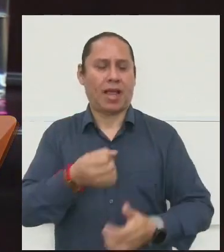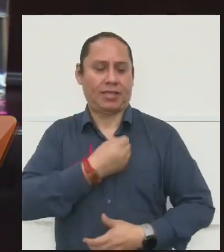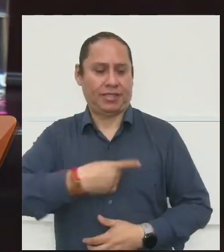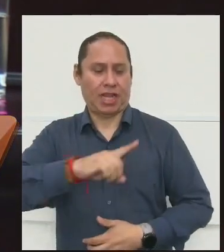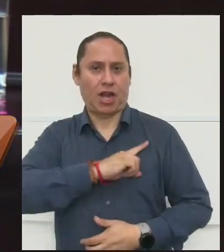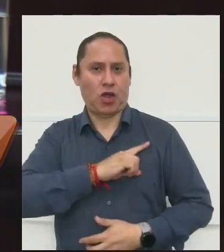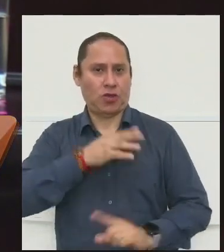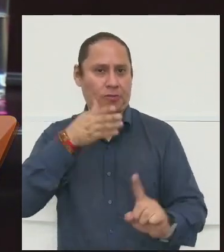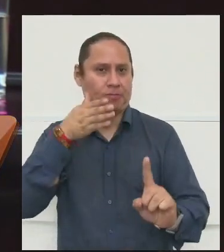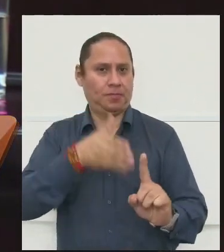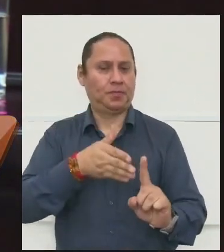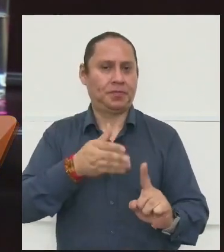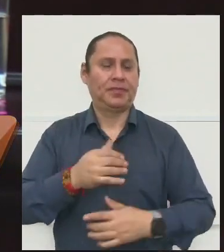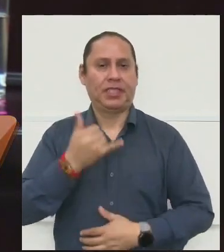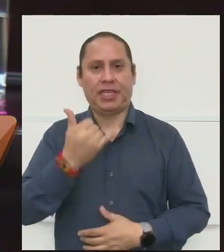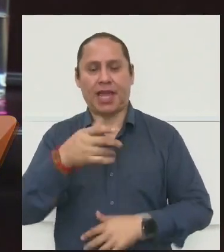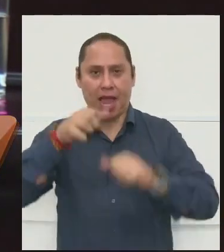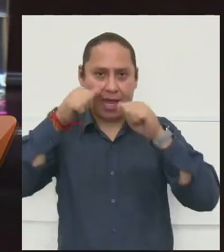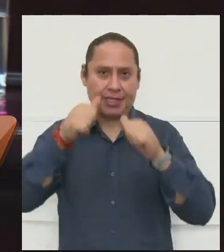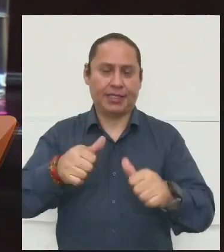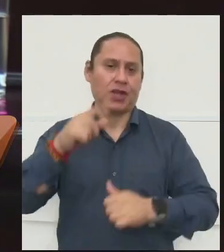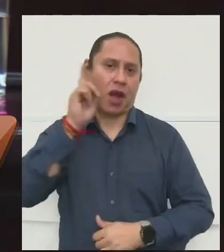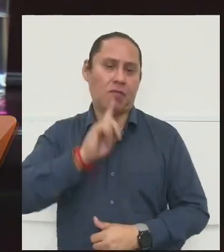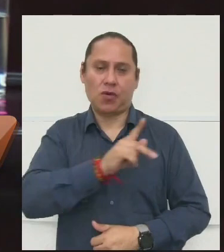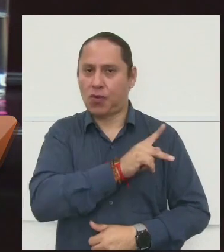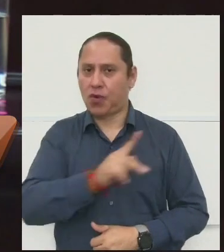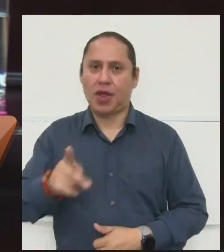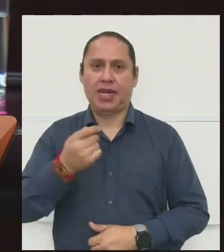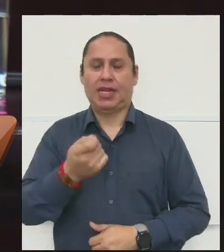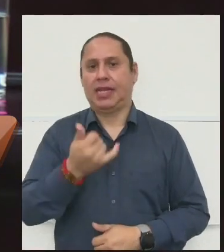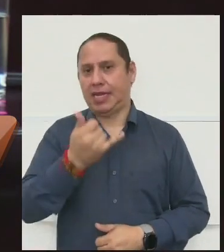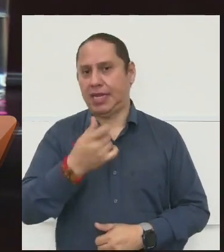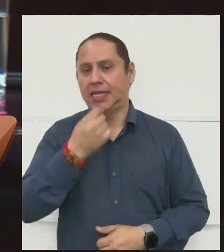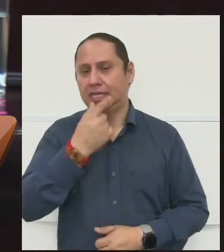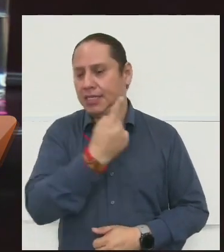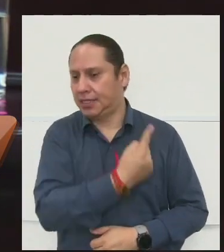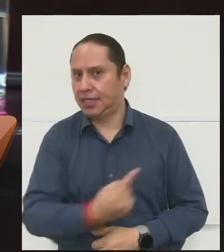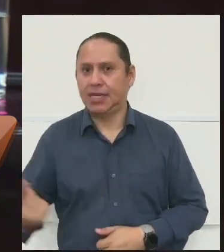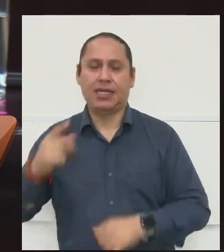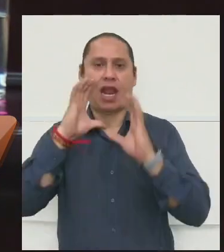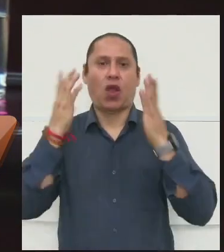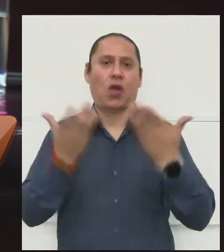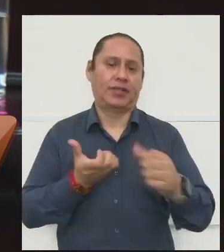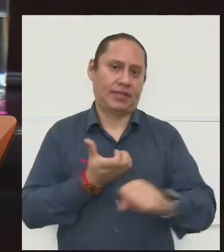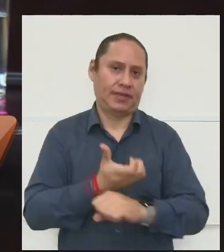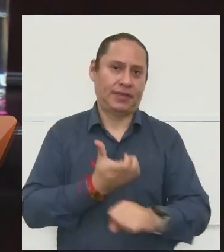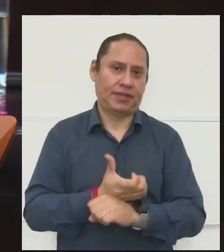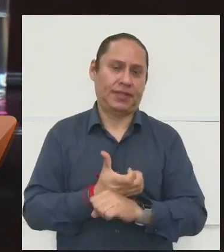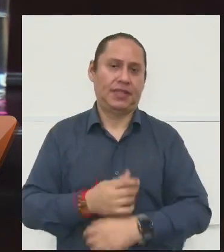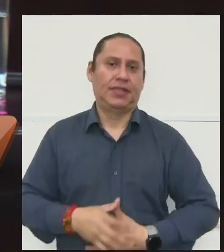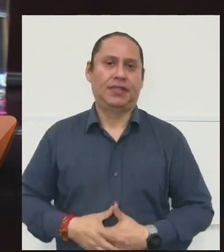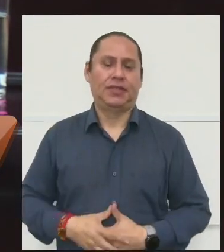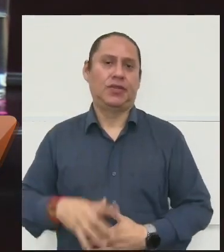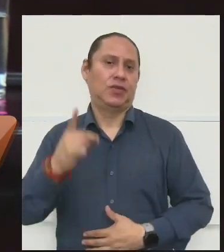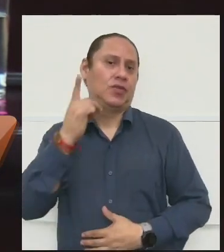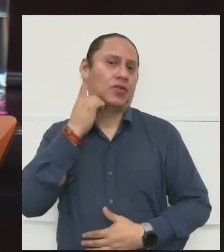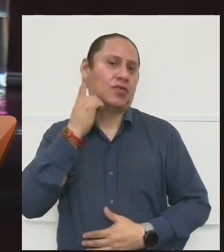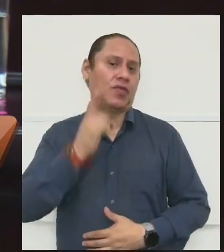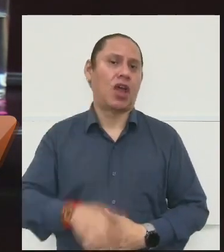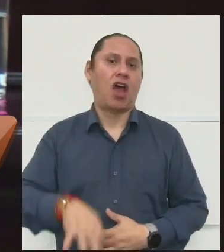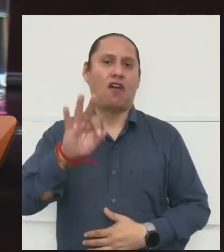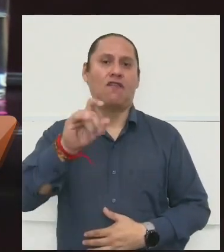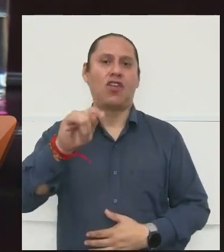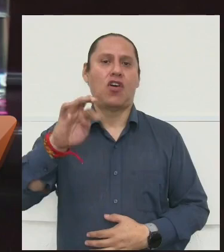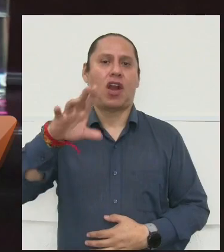salubridad y asistencia y de atención a la mujer y a la niñez del honorable congreso del estado diputada